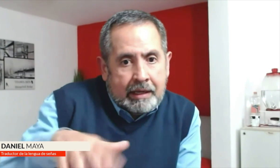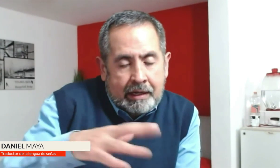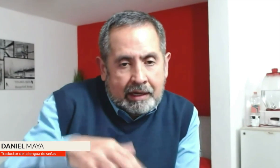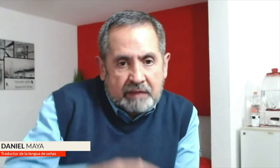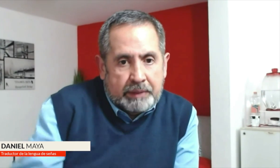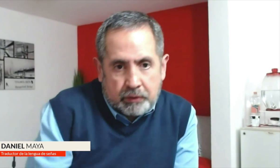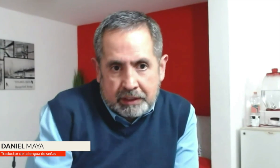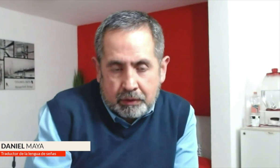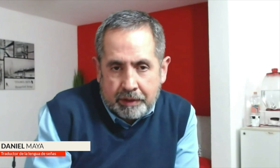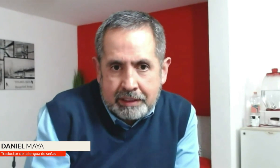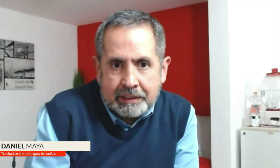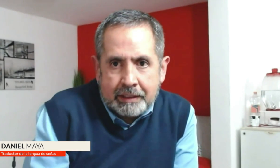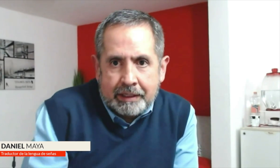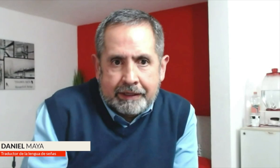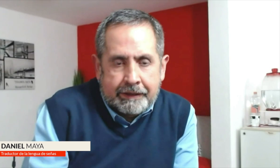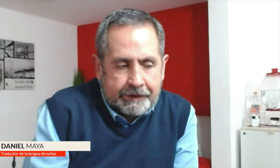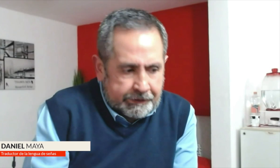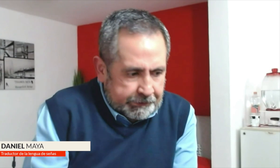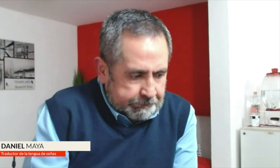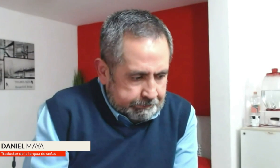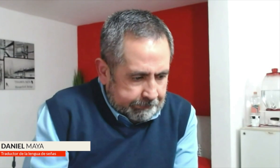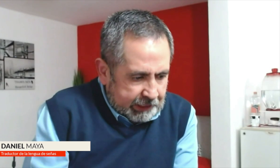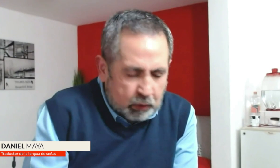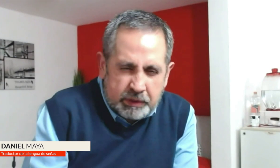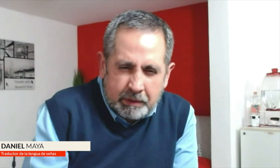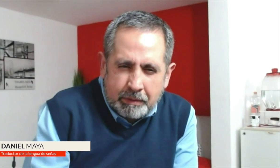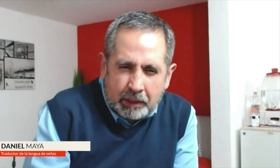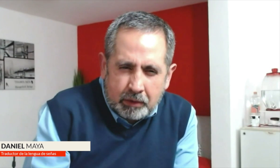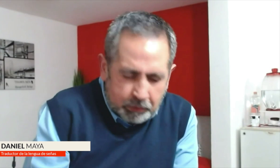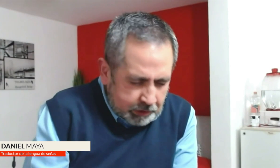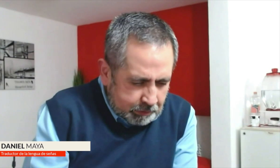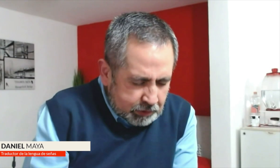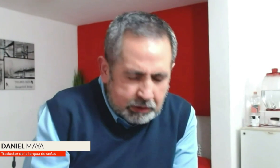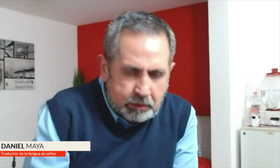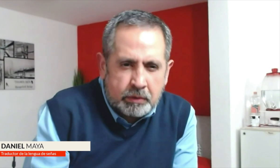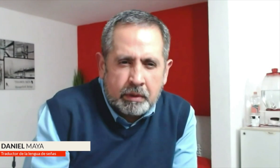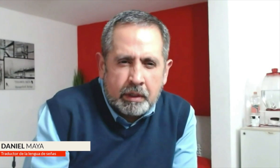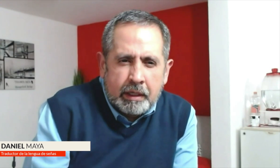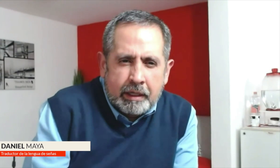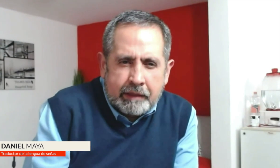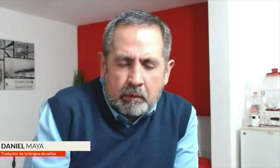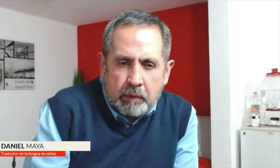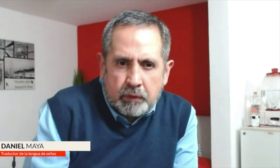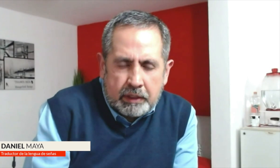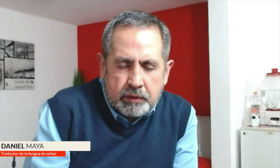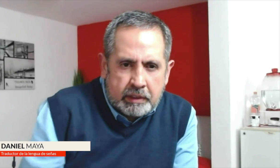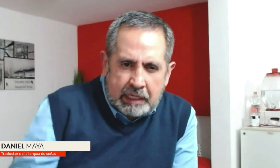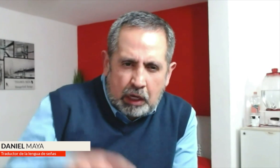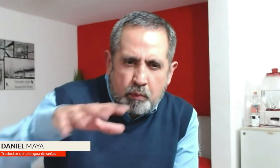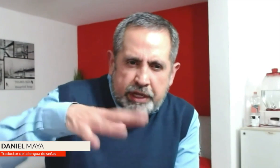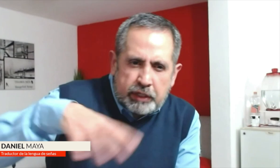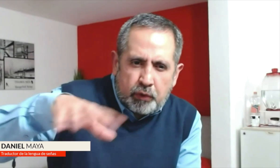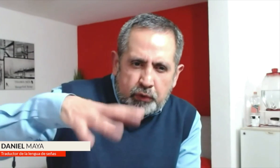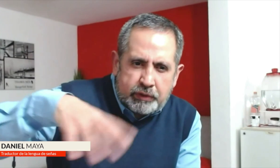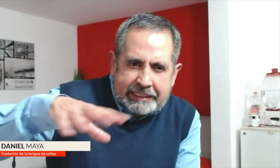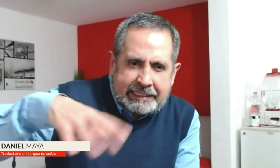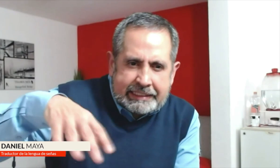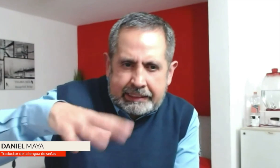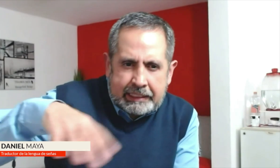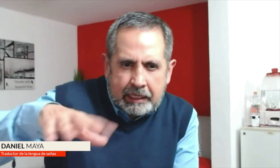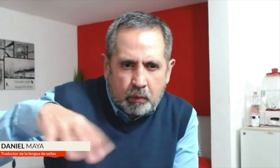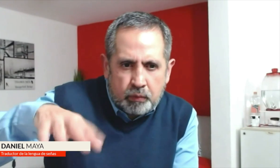de las personas sordas. Inclusive un dato muy, muy chistoso. En algunas ocasiones la comunidad de